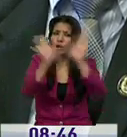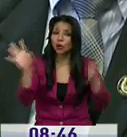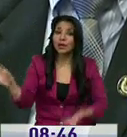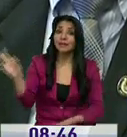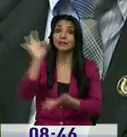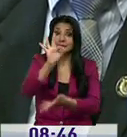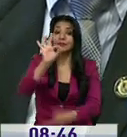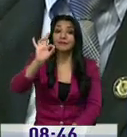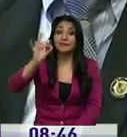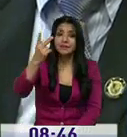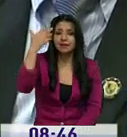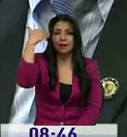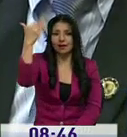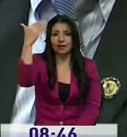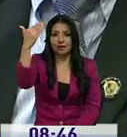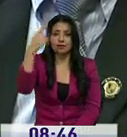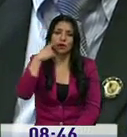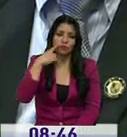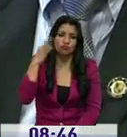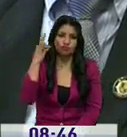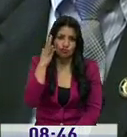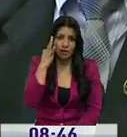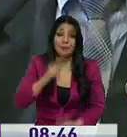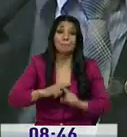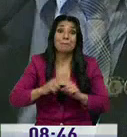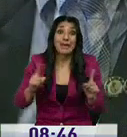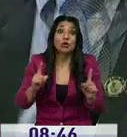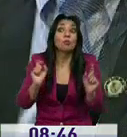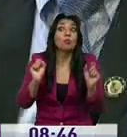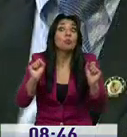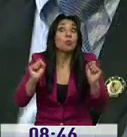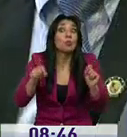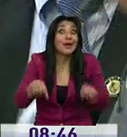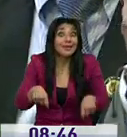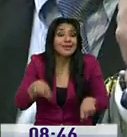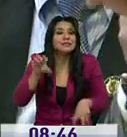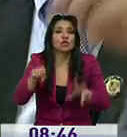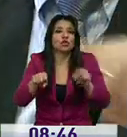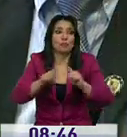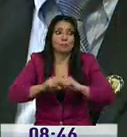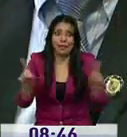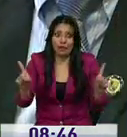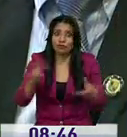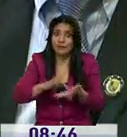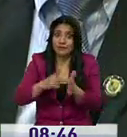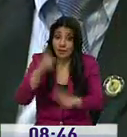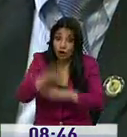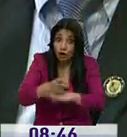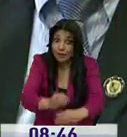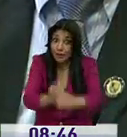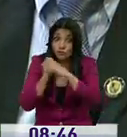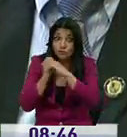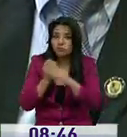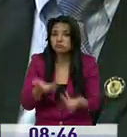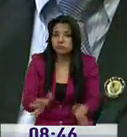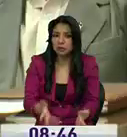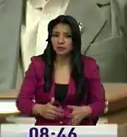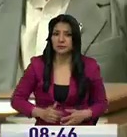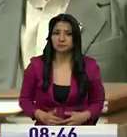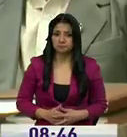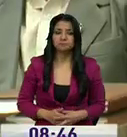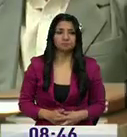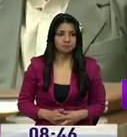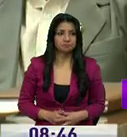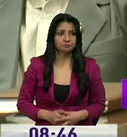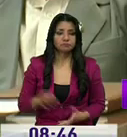elegirse un vicealcalde o una vicealcaldesa de ser posible, y esa palabra no es imperativa, no era obligatoria.